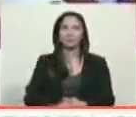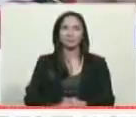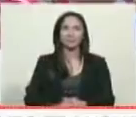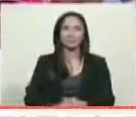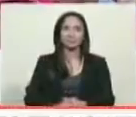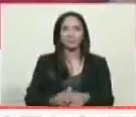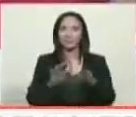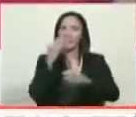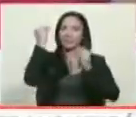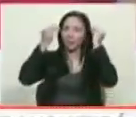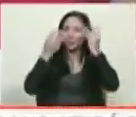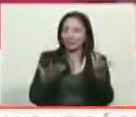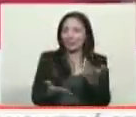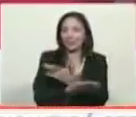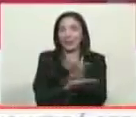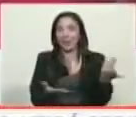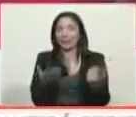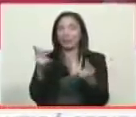Mal pensado ustedes, ¿vale?